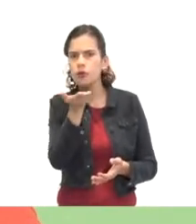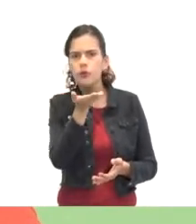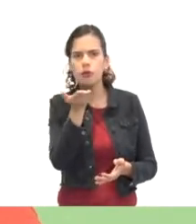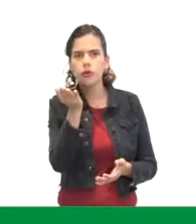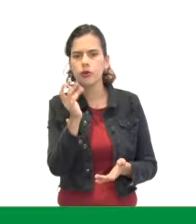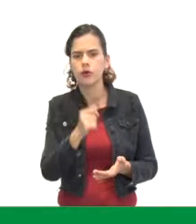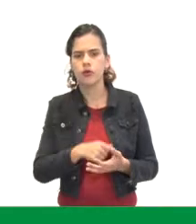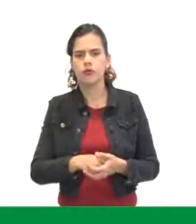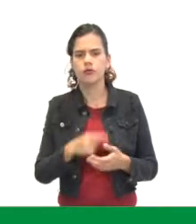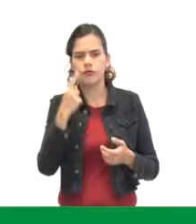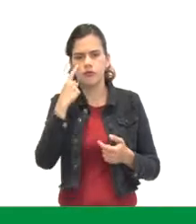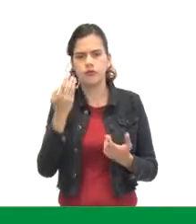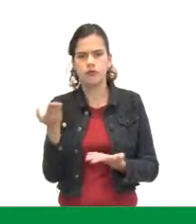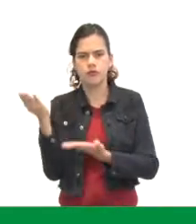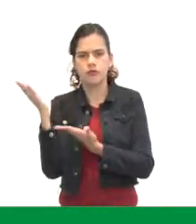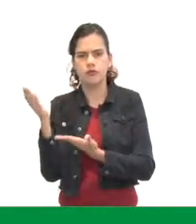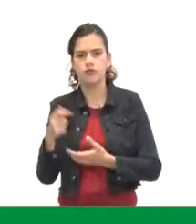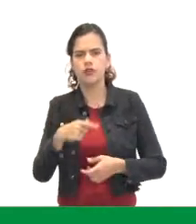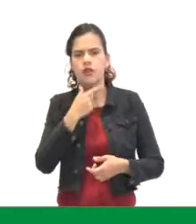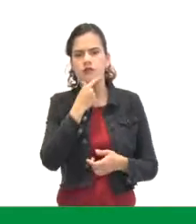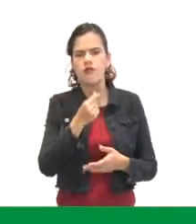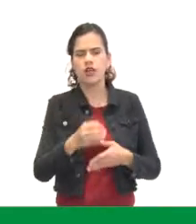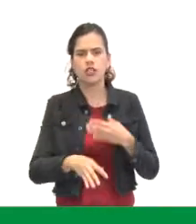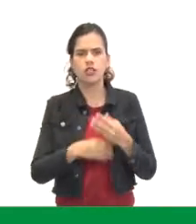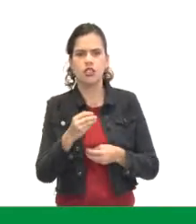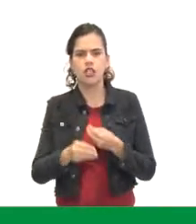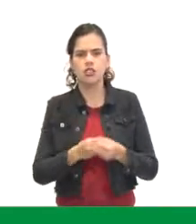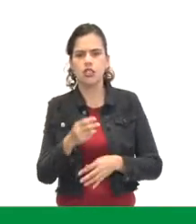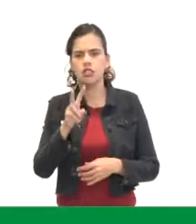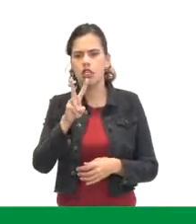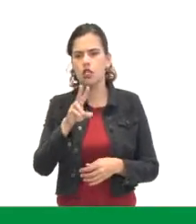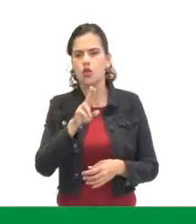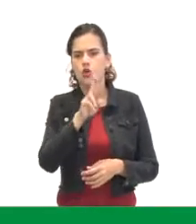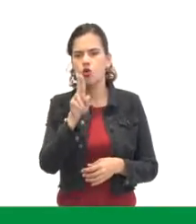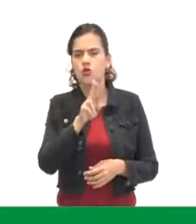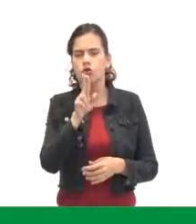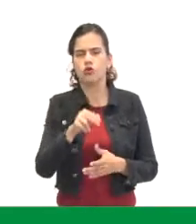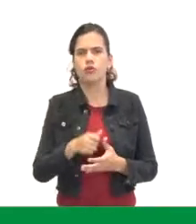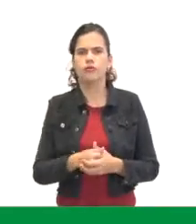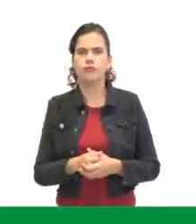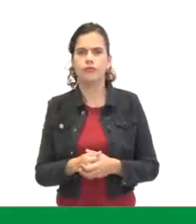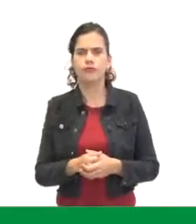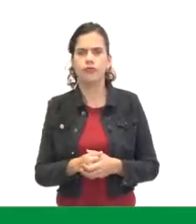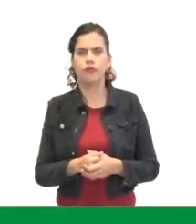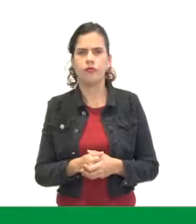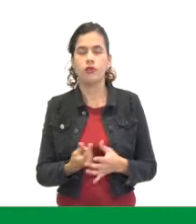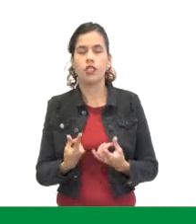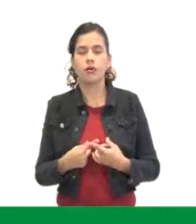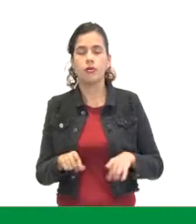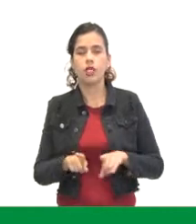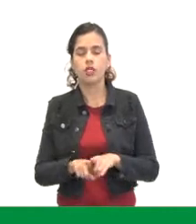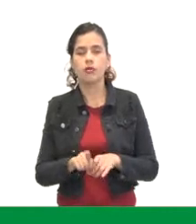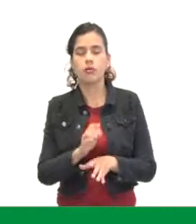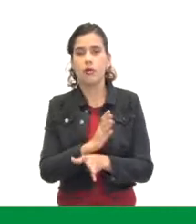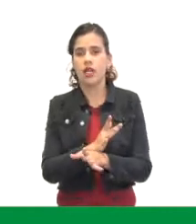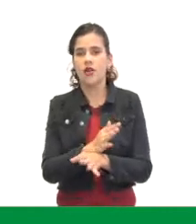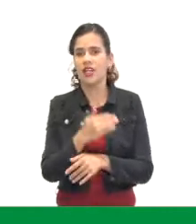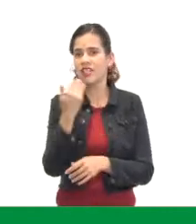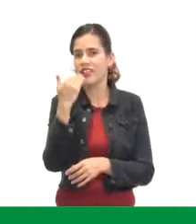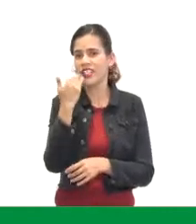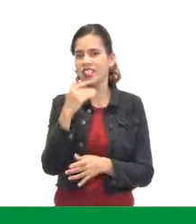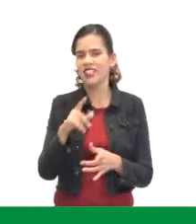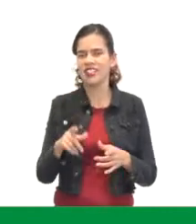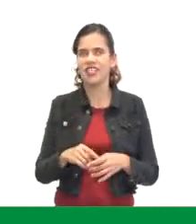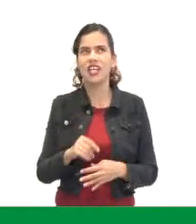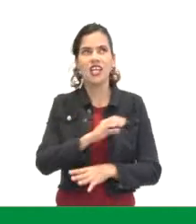sopla, así como lo vemos allí, facilito de hacer, tiene doble uso, para una amena historia, pero también para jugar y divertirse en el